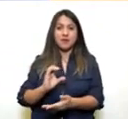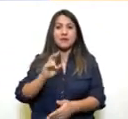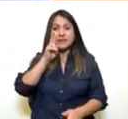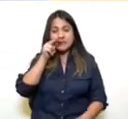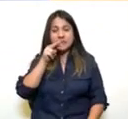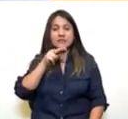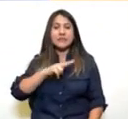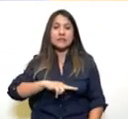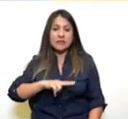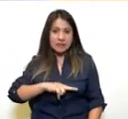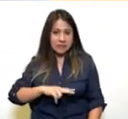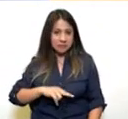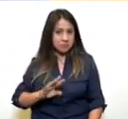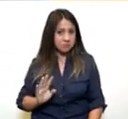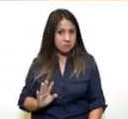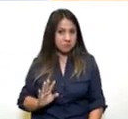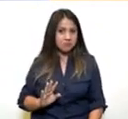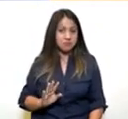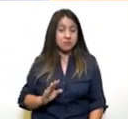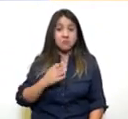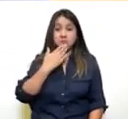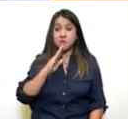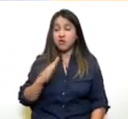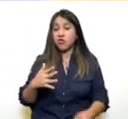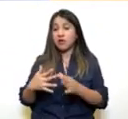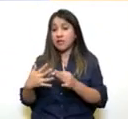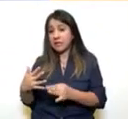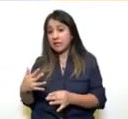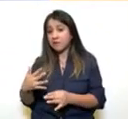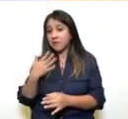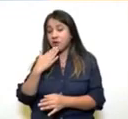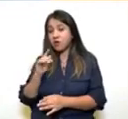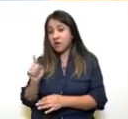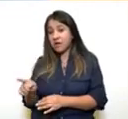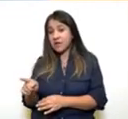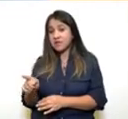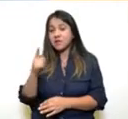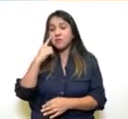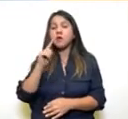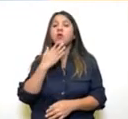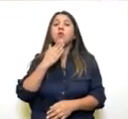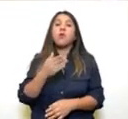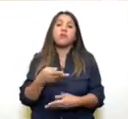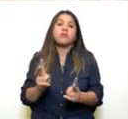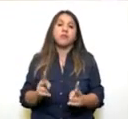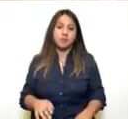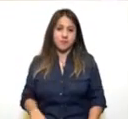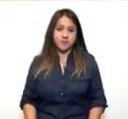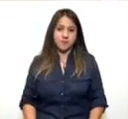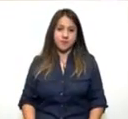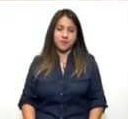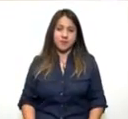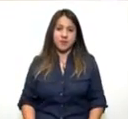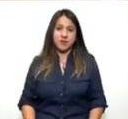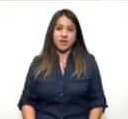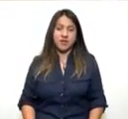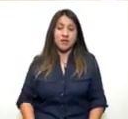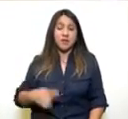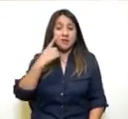interés etcétera no era mejor alternativa que ir a sacar la plata del fondo pero cuando salió reactivo